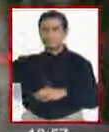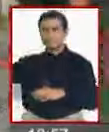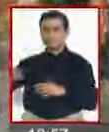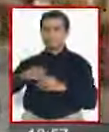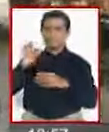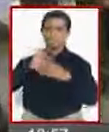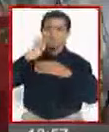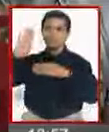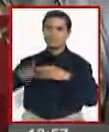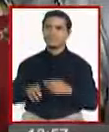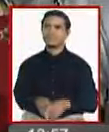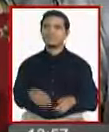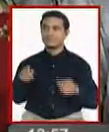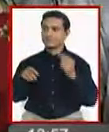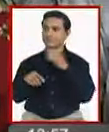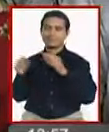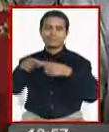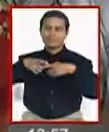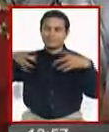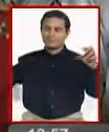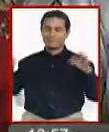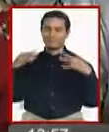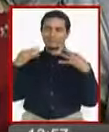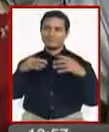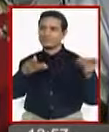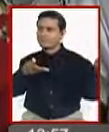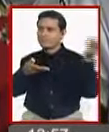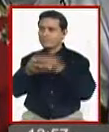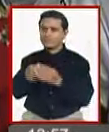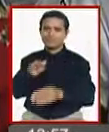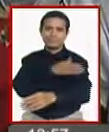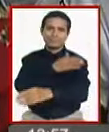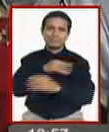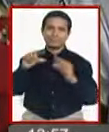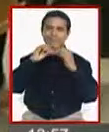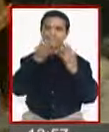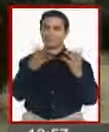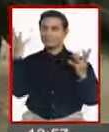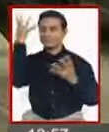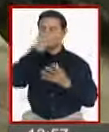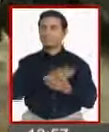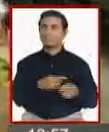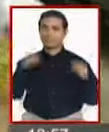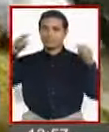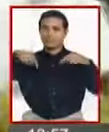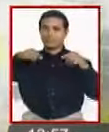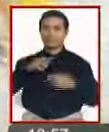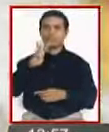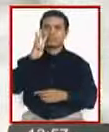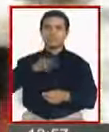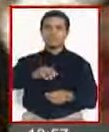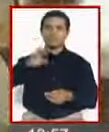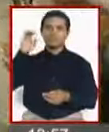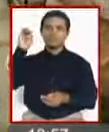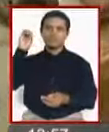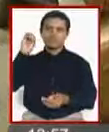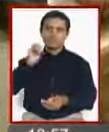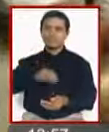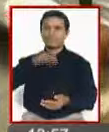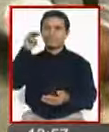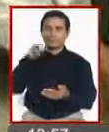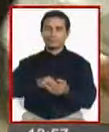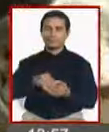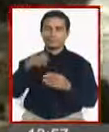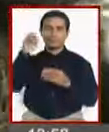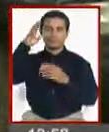23 de febrero. Esa es una gran fiesta, estamos trayendo el mejor conjunto de la ciudad de Tarija. Actualmente hay más de 40.000 tarijeños viviendo en Santa